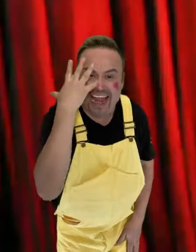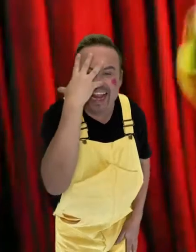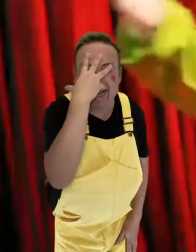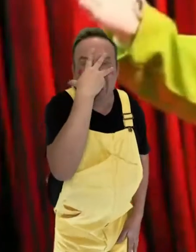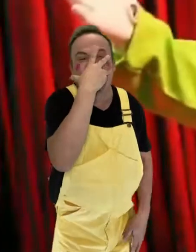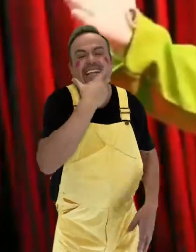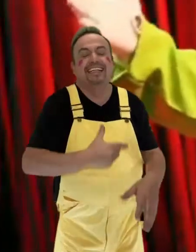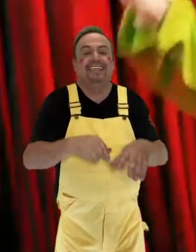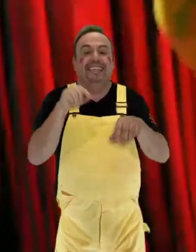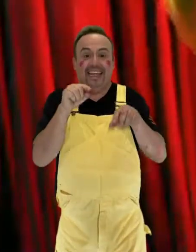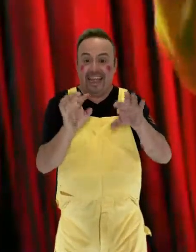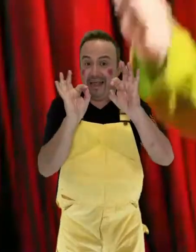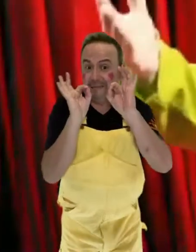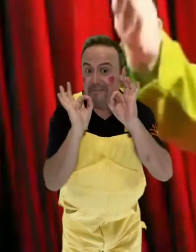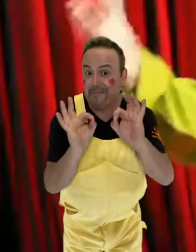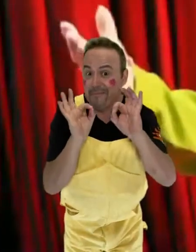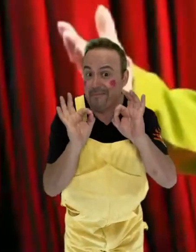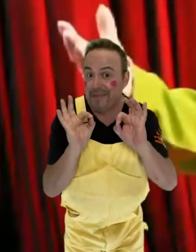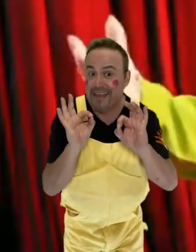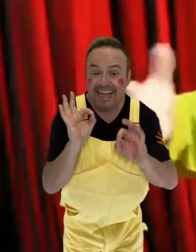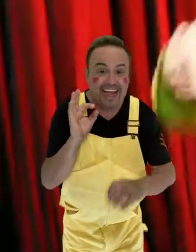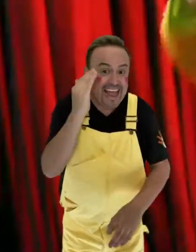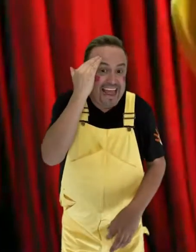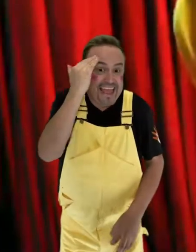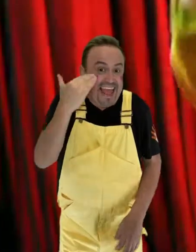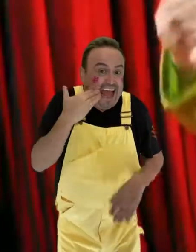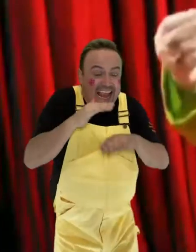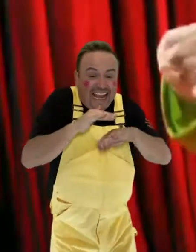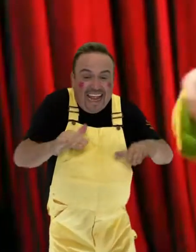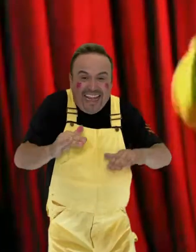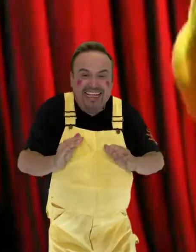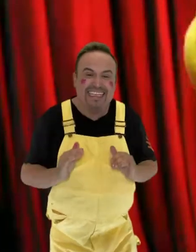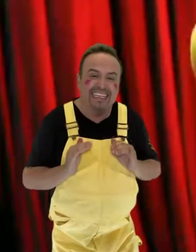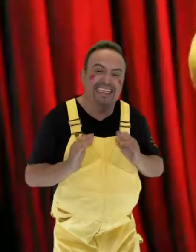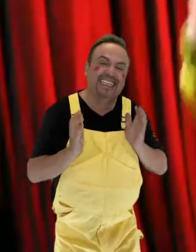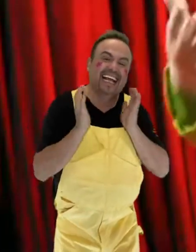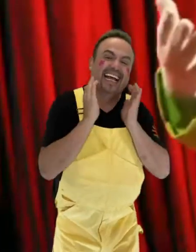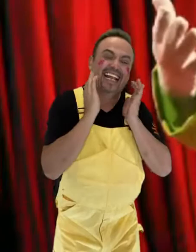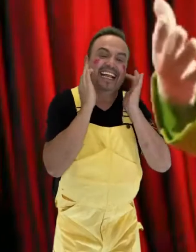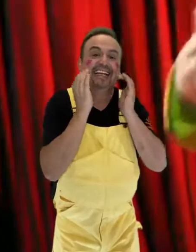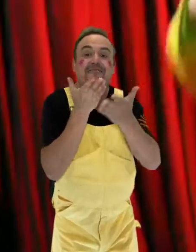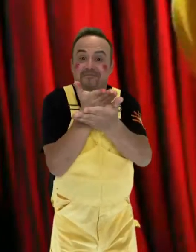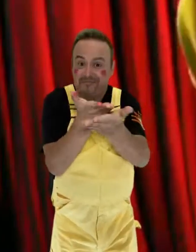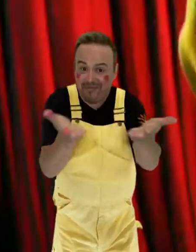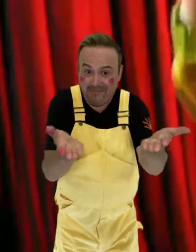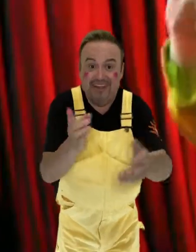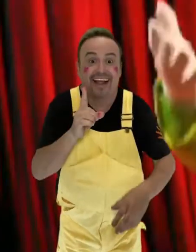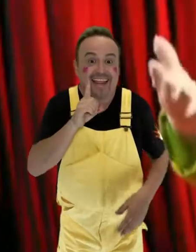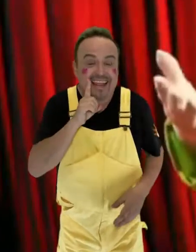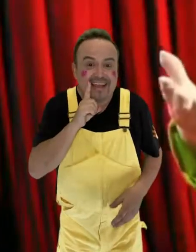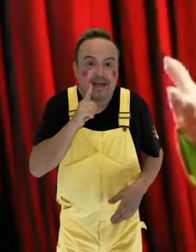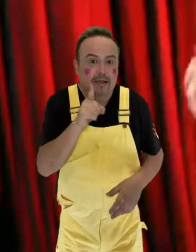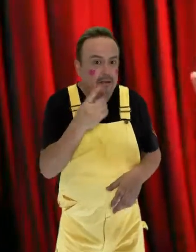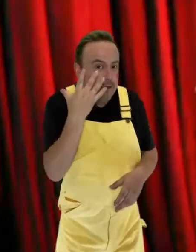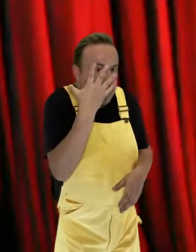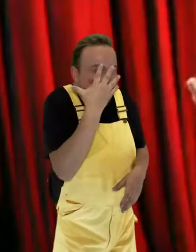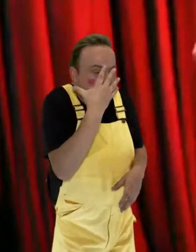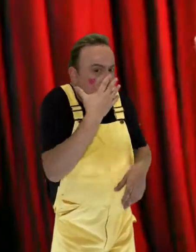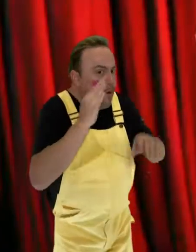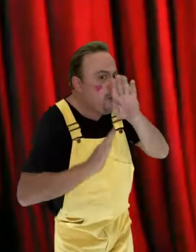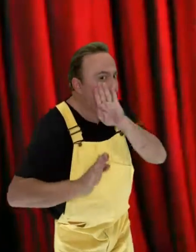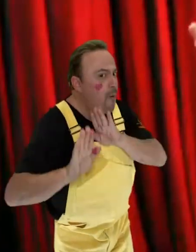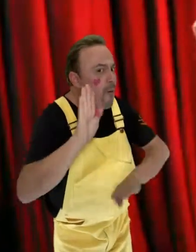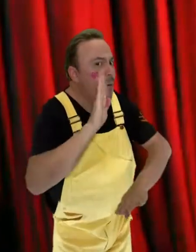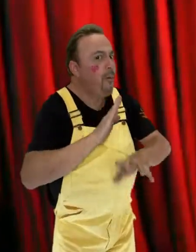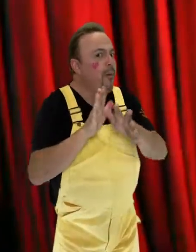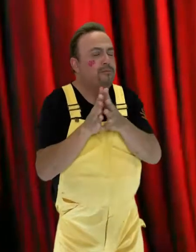y especial Día del Niño, donde la alegría la tienen ustedes. Pásenlo bonito,